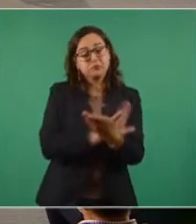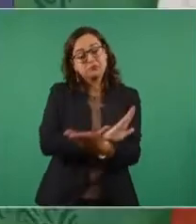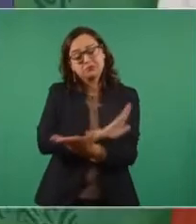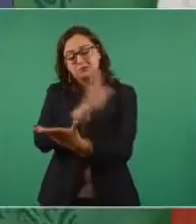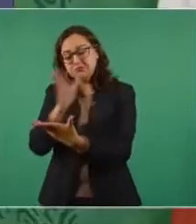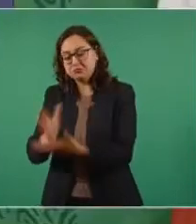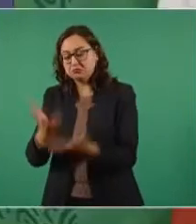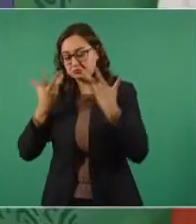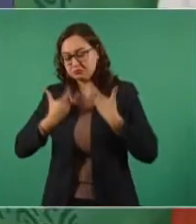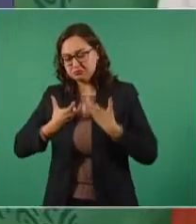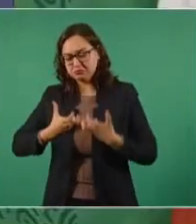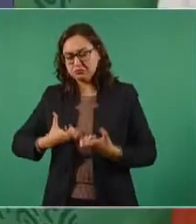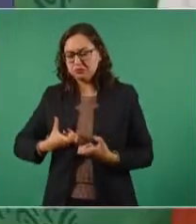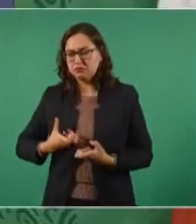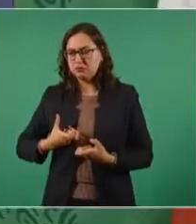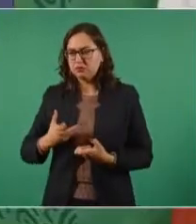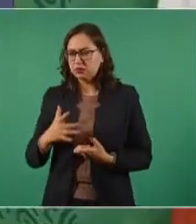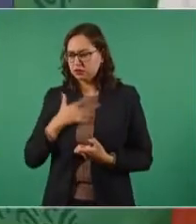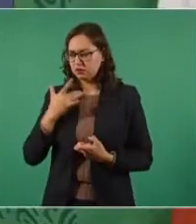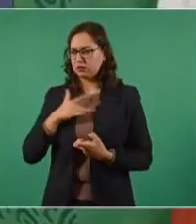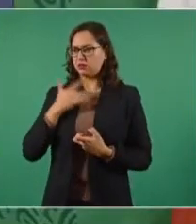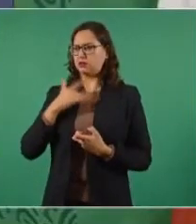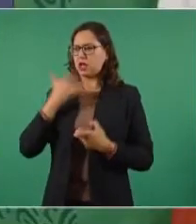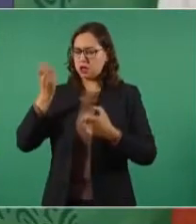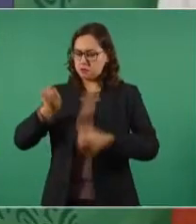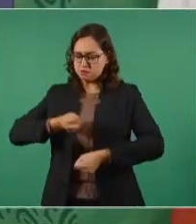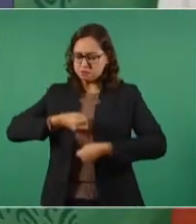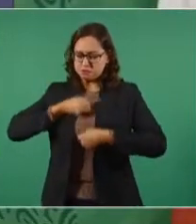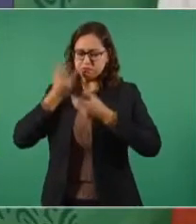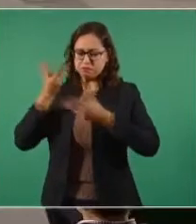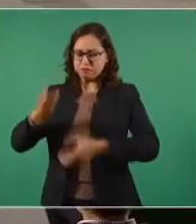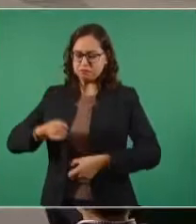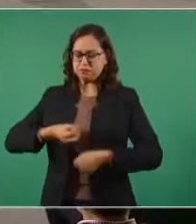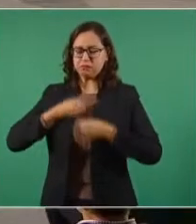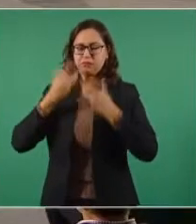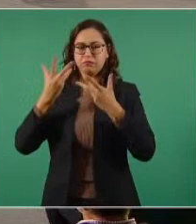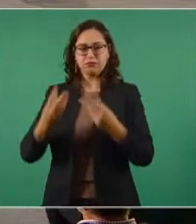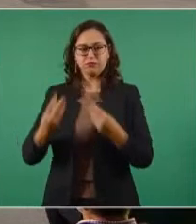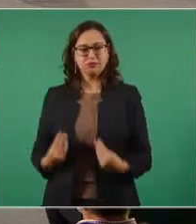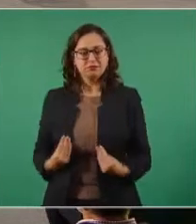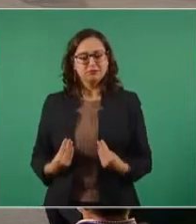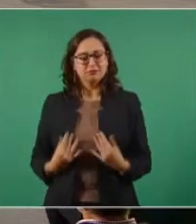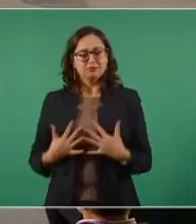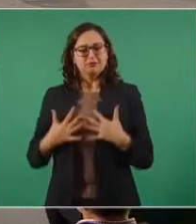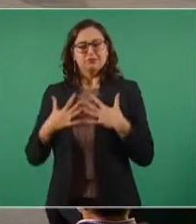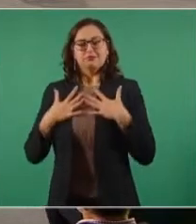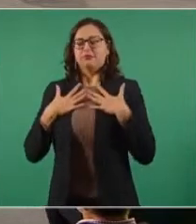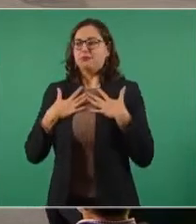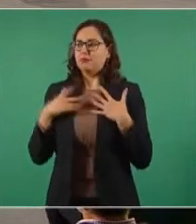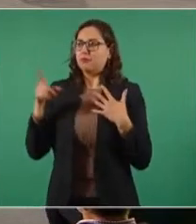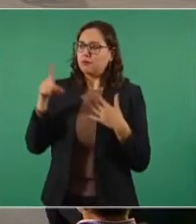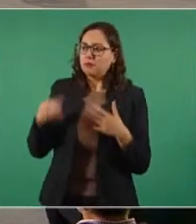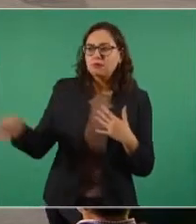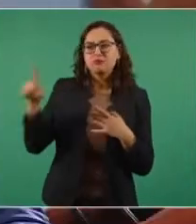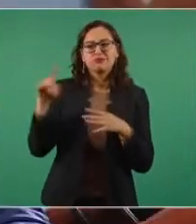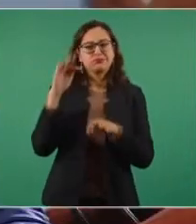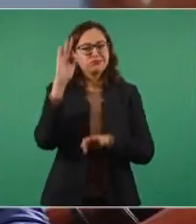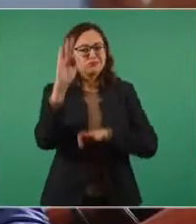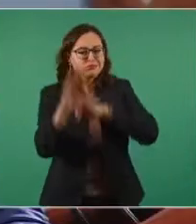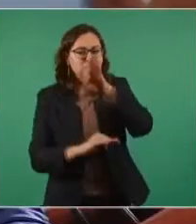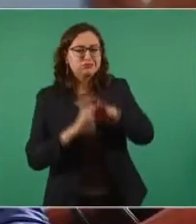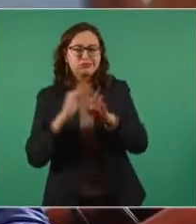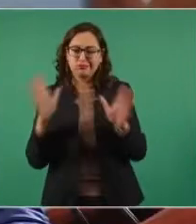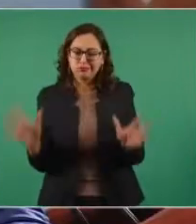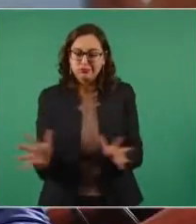que se está sufriendo y se encuentra aliento solidaridad